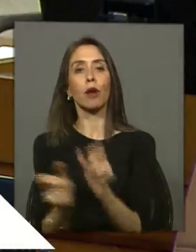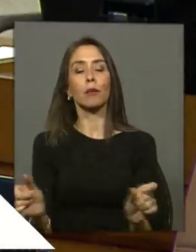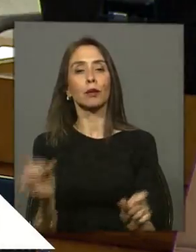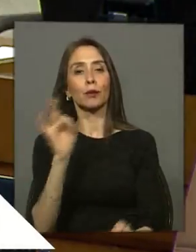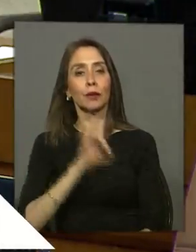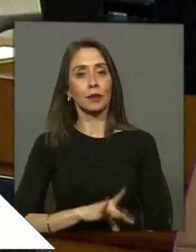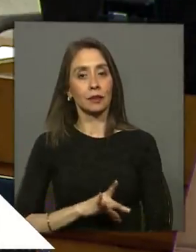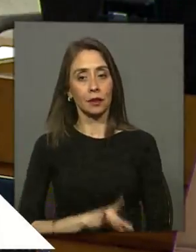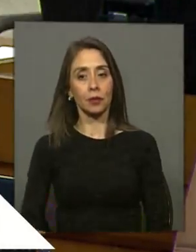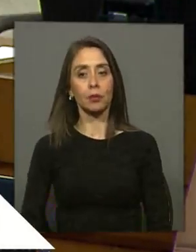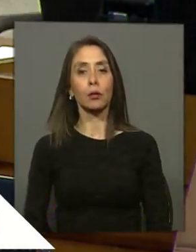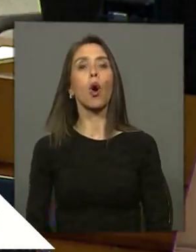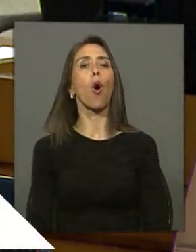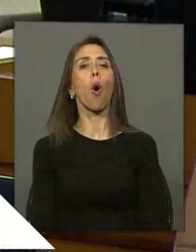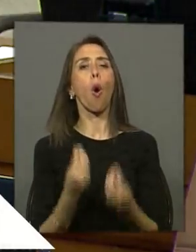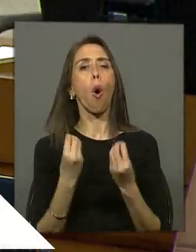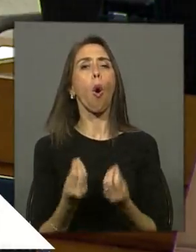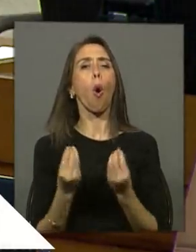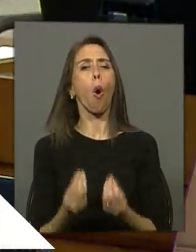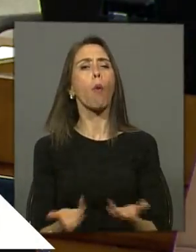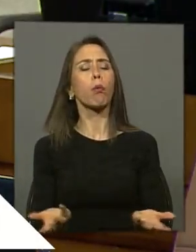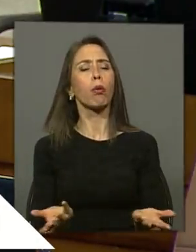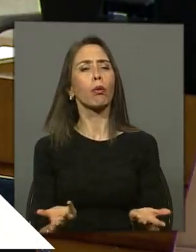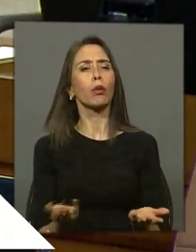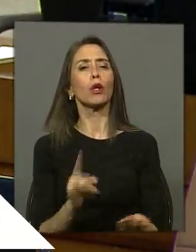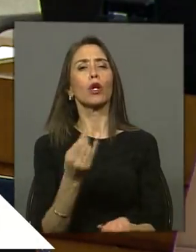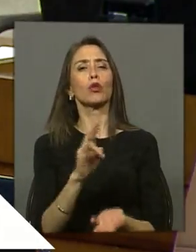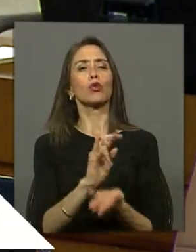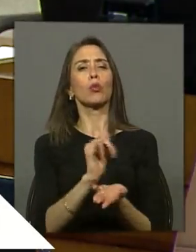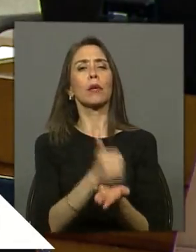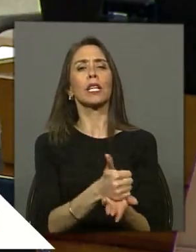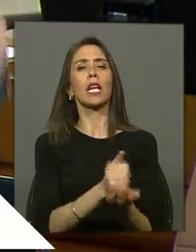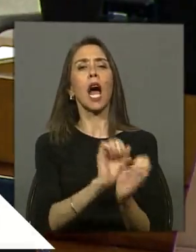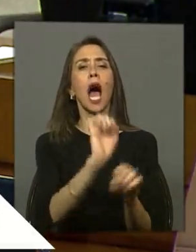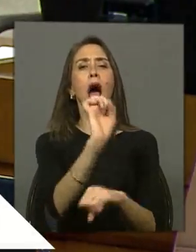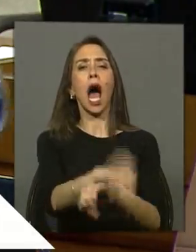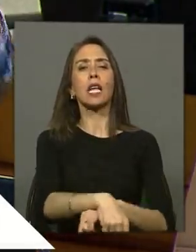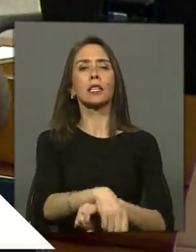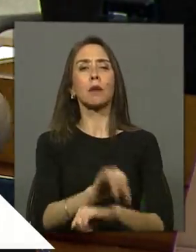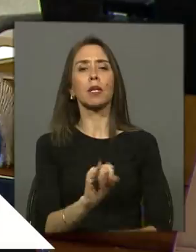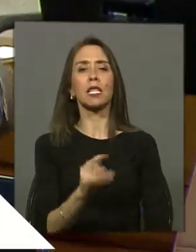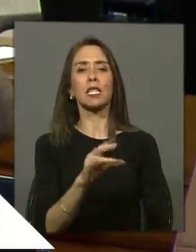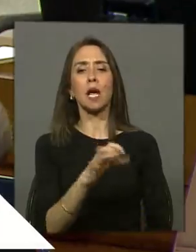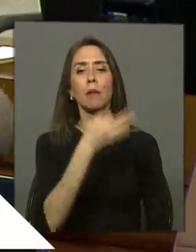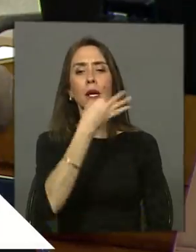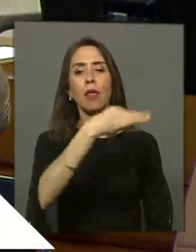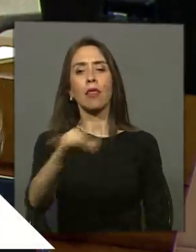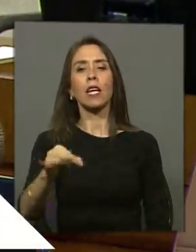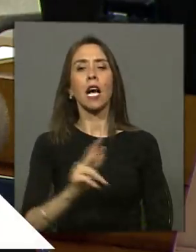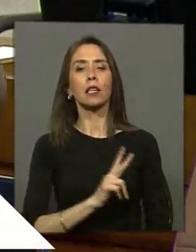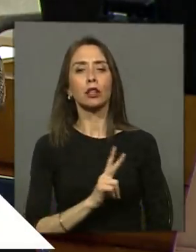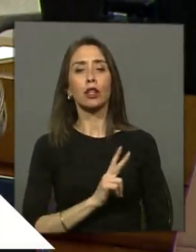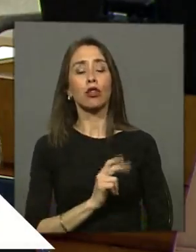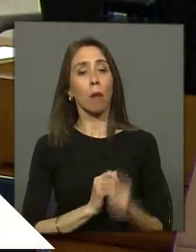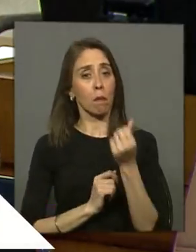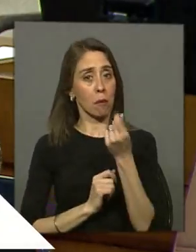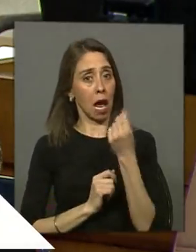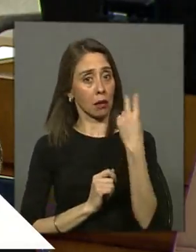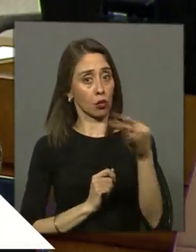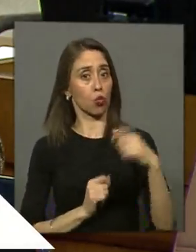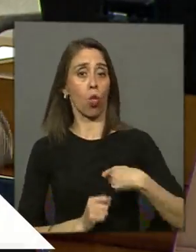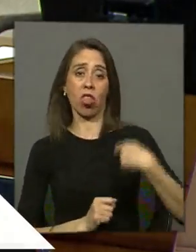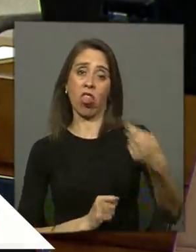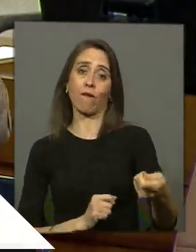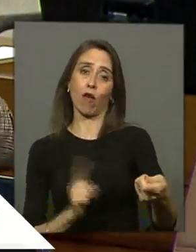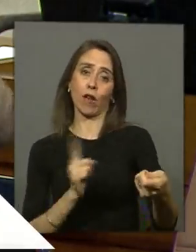presidente y cómo es posible que la superintendencia acepte que la ISAPRE le digan señor yo no le voy devolver su dinero